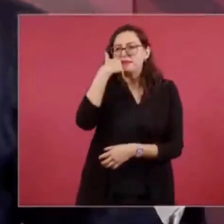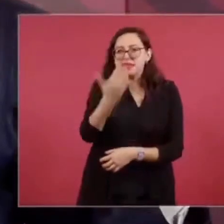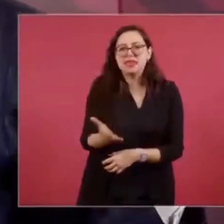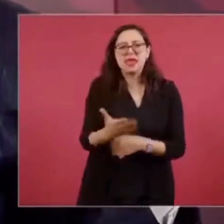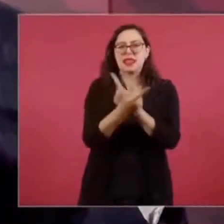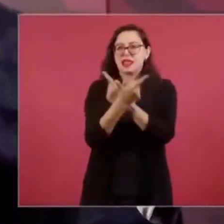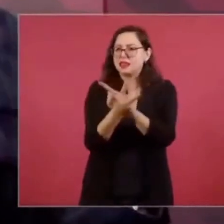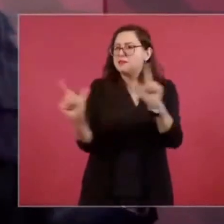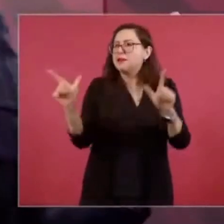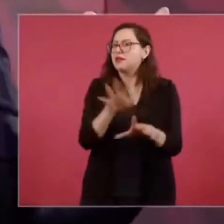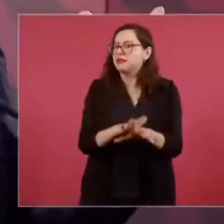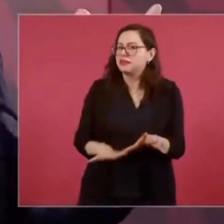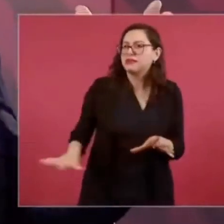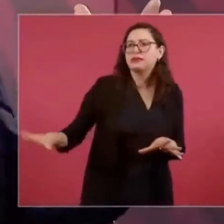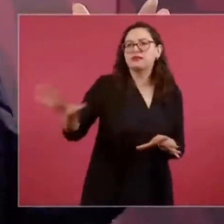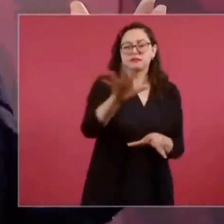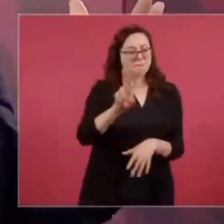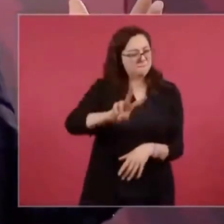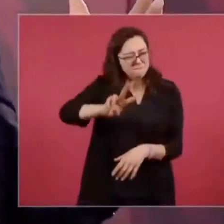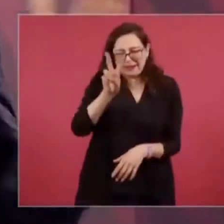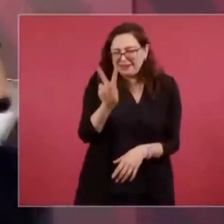de México.